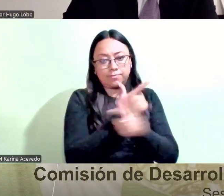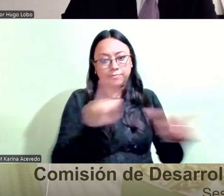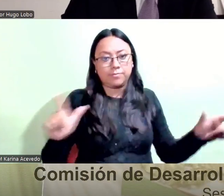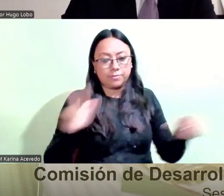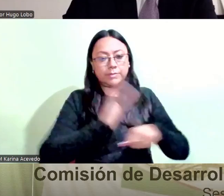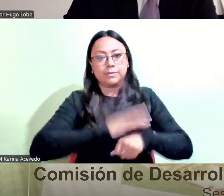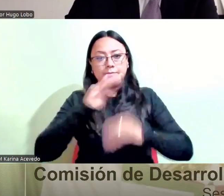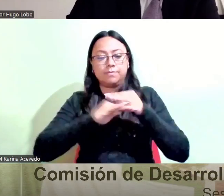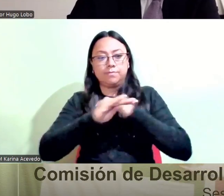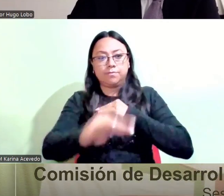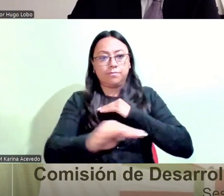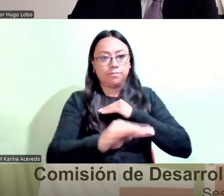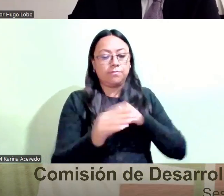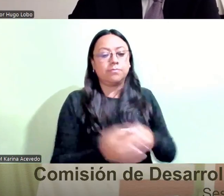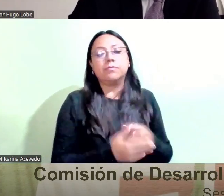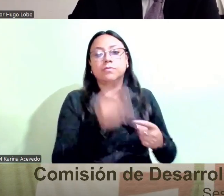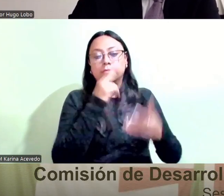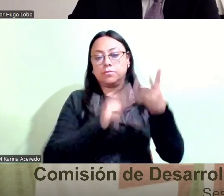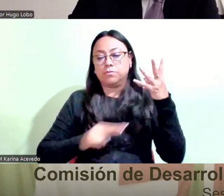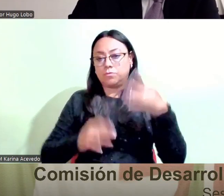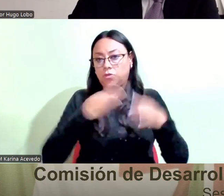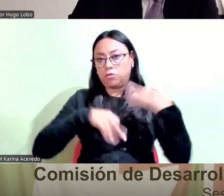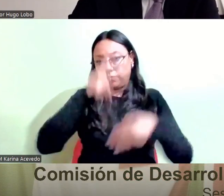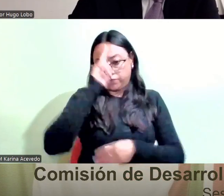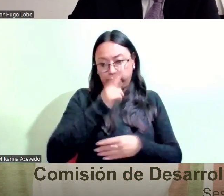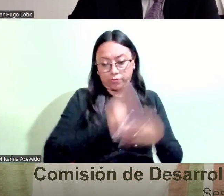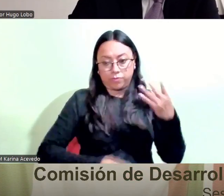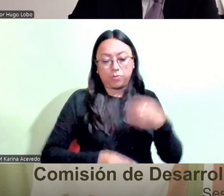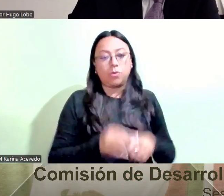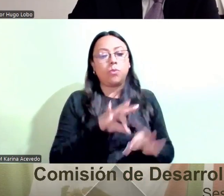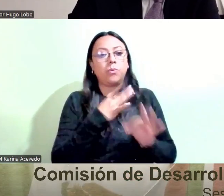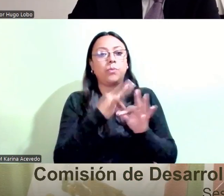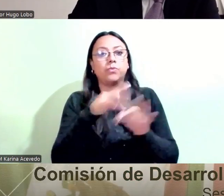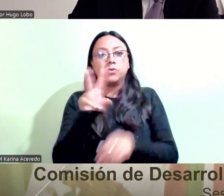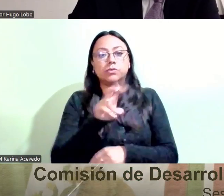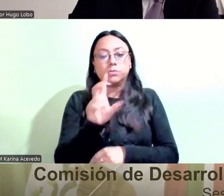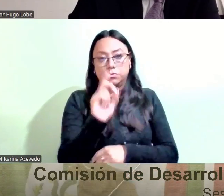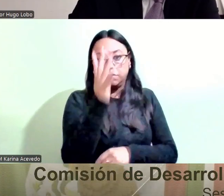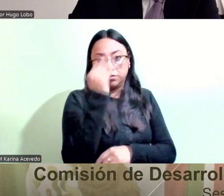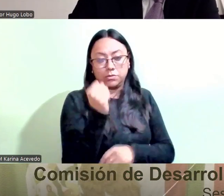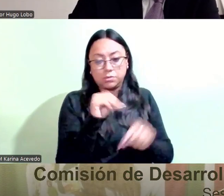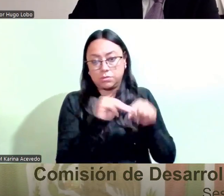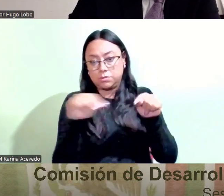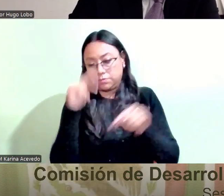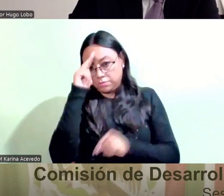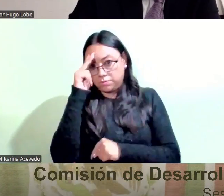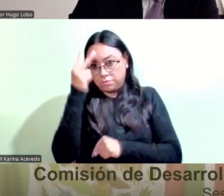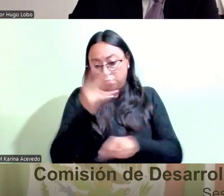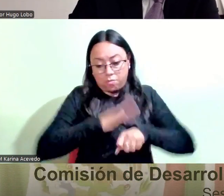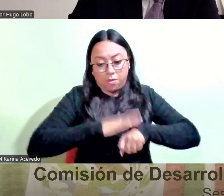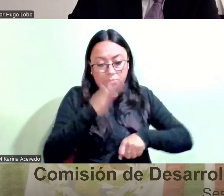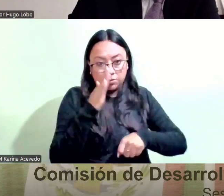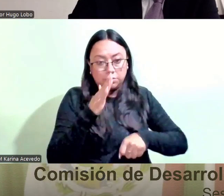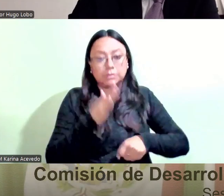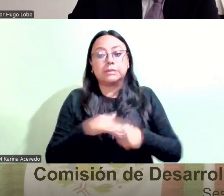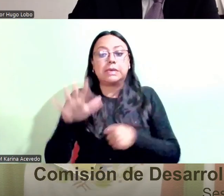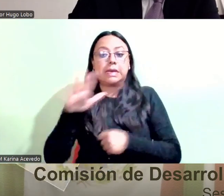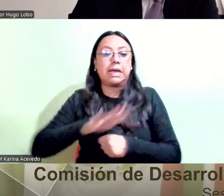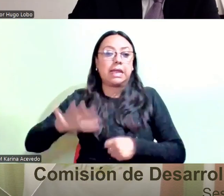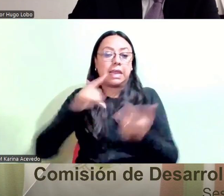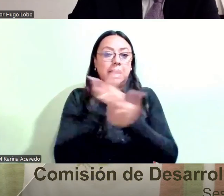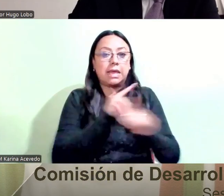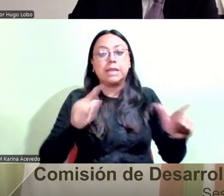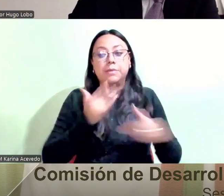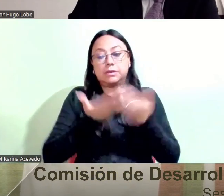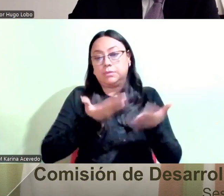superficie de las restricciones frontales corresponde a 279 metros cuadrados, es decir, incluso mayor que el área libre propuesta en la iniciativa, ya